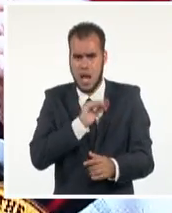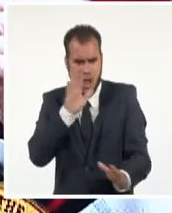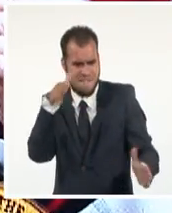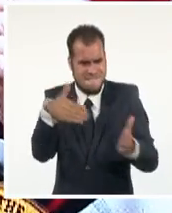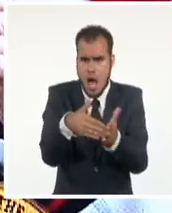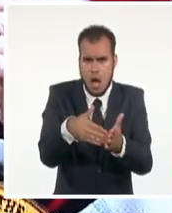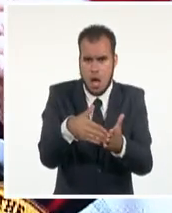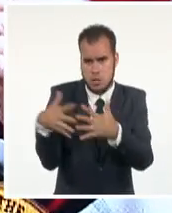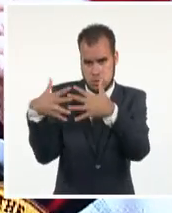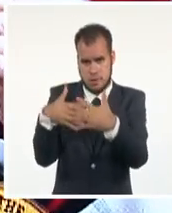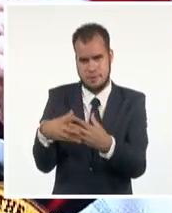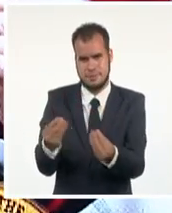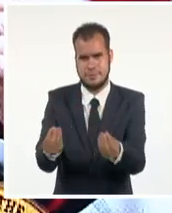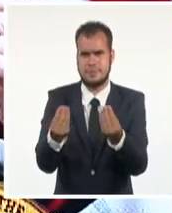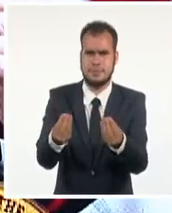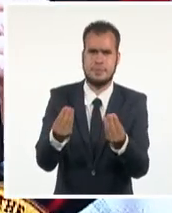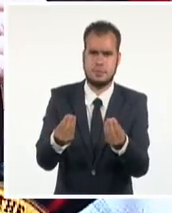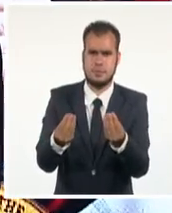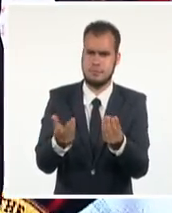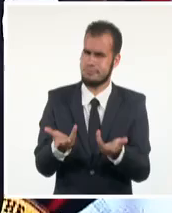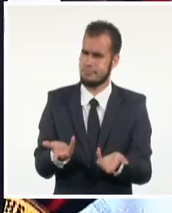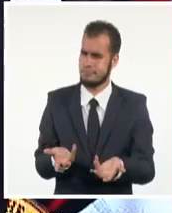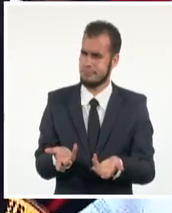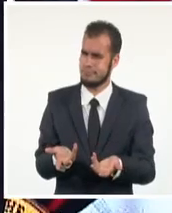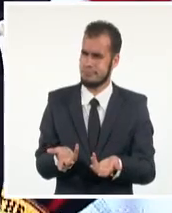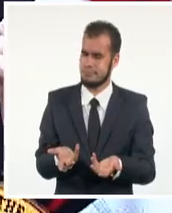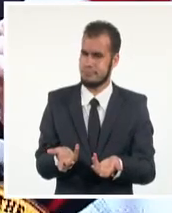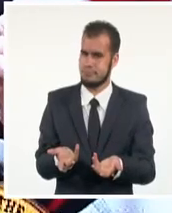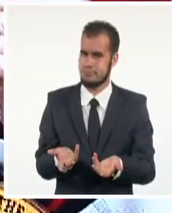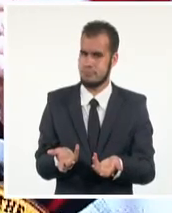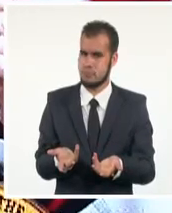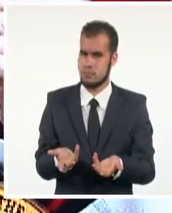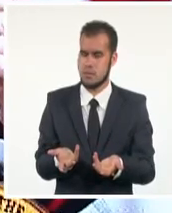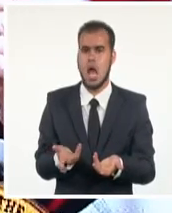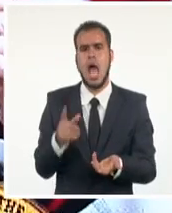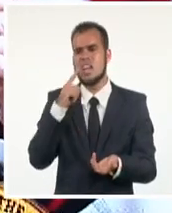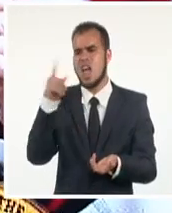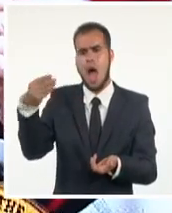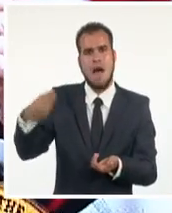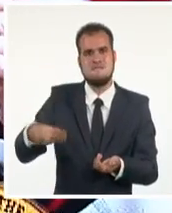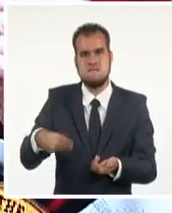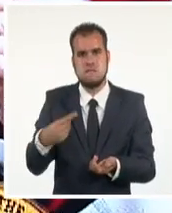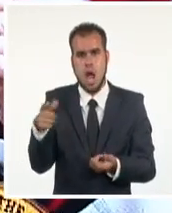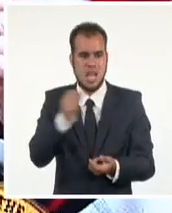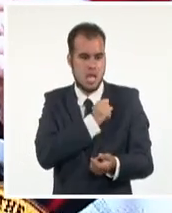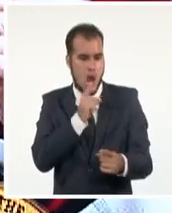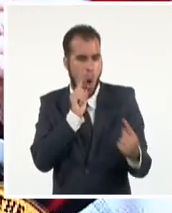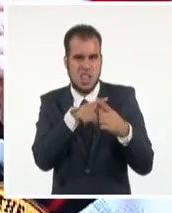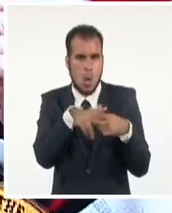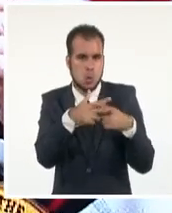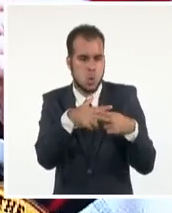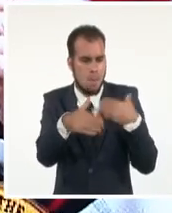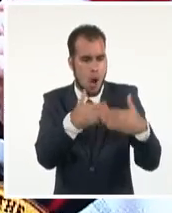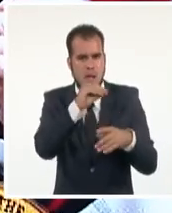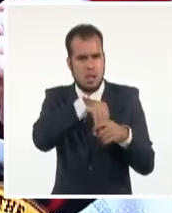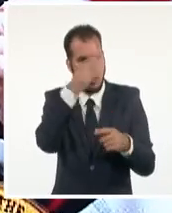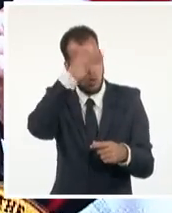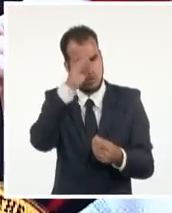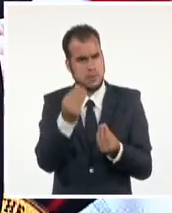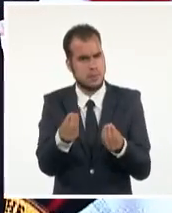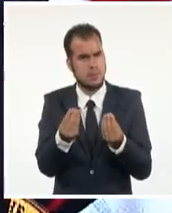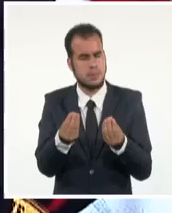de la dictadura, de la desidia gubernamental o del colapso del sistema sanitario cubano. Pero jamás han dicho nada, ni una